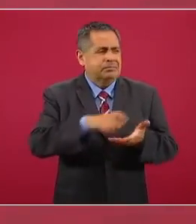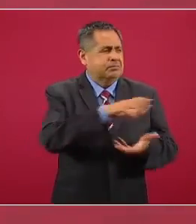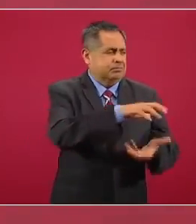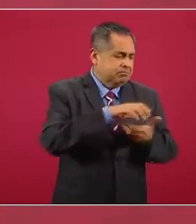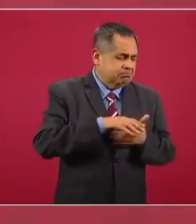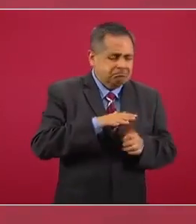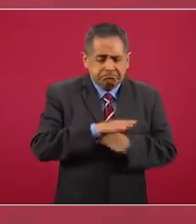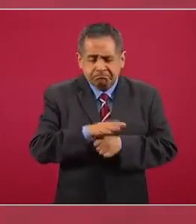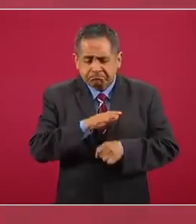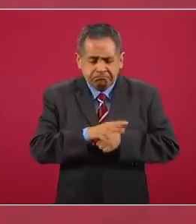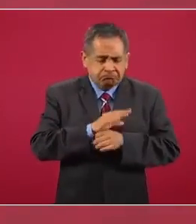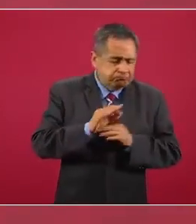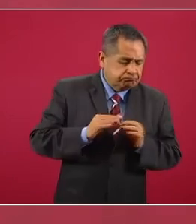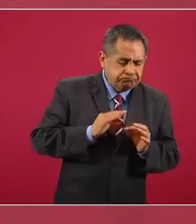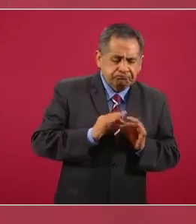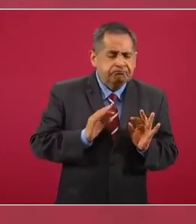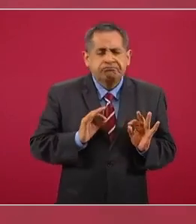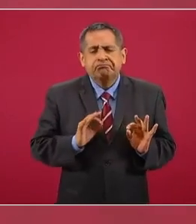lo básico,